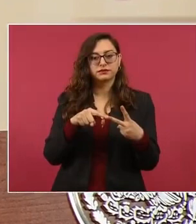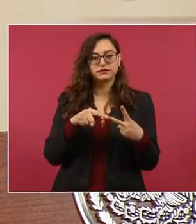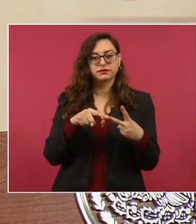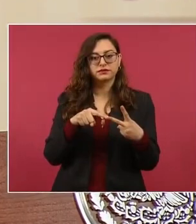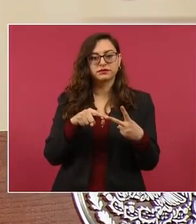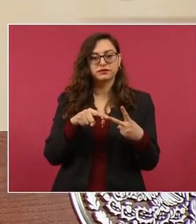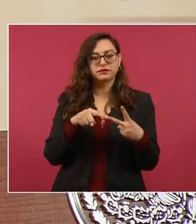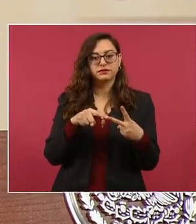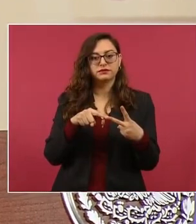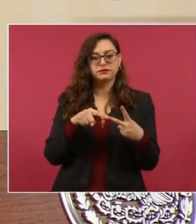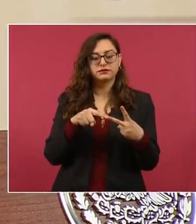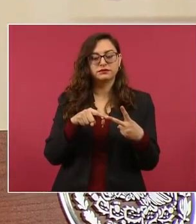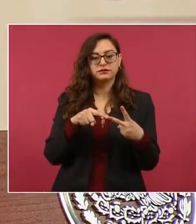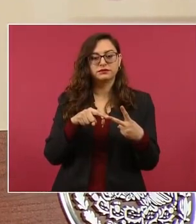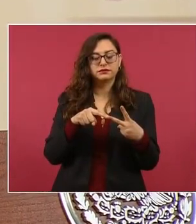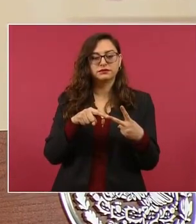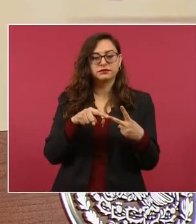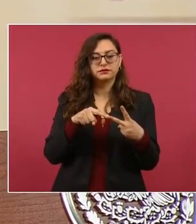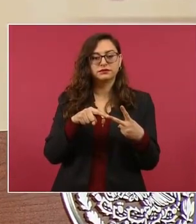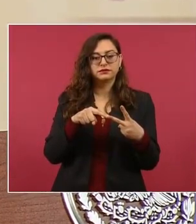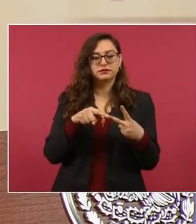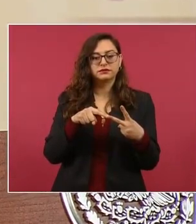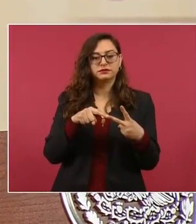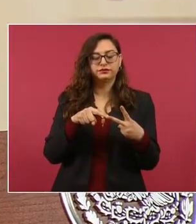Y vamos a estar en,